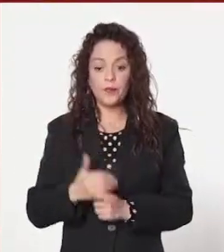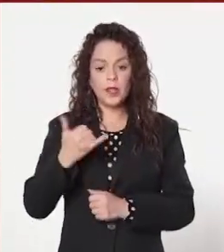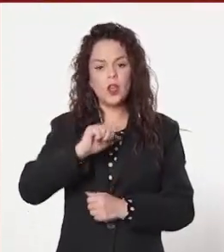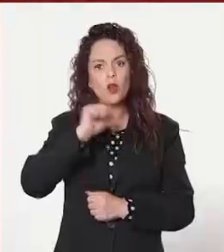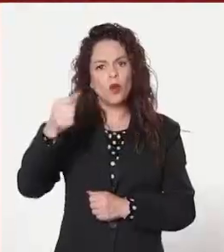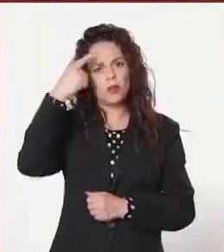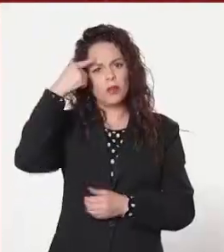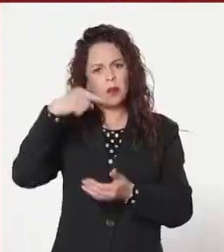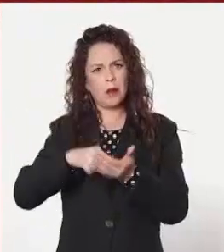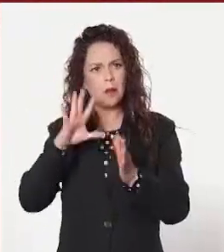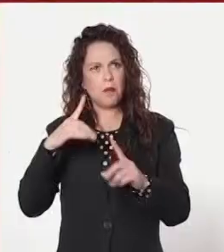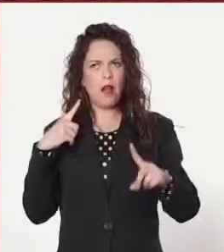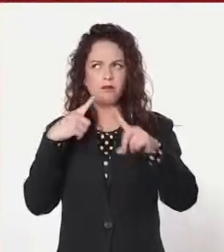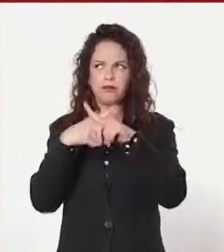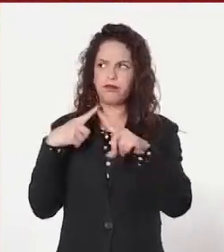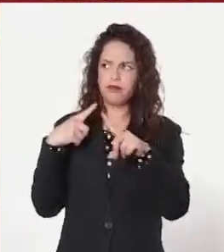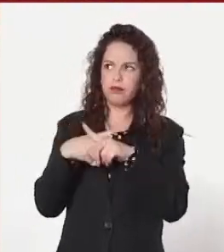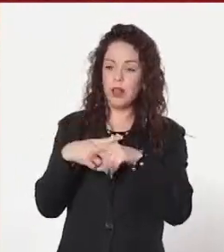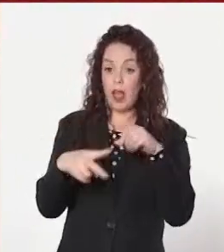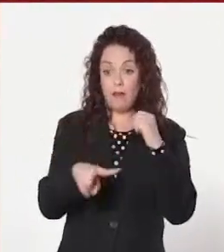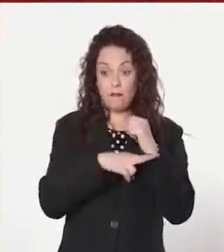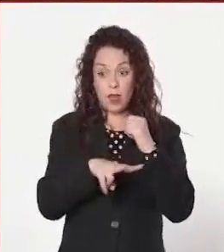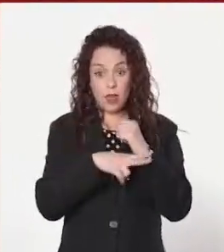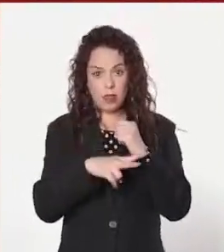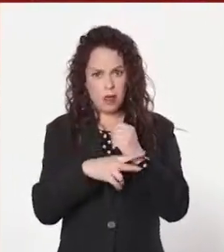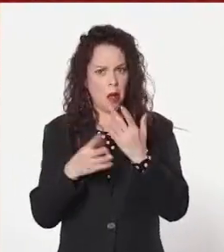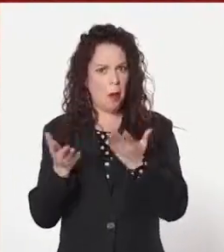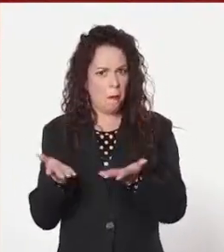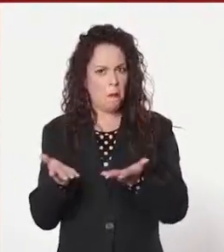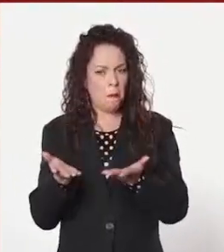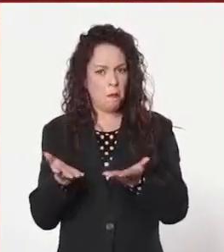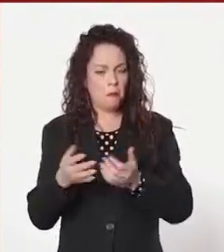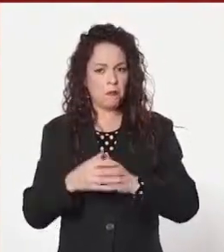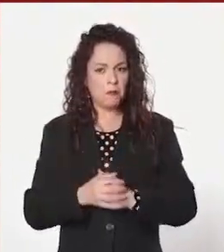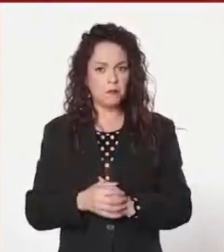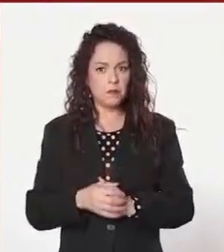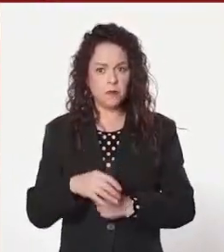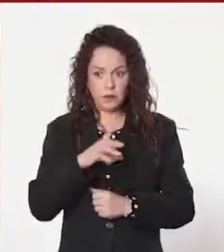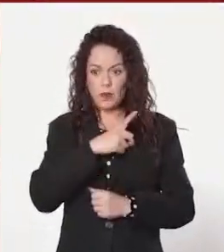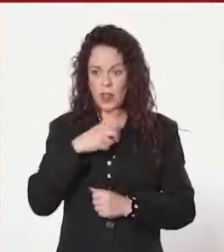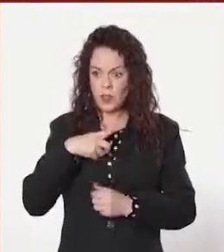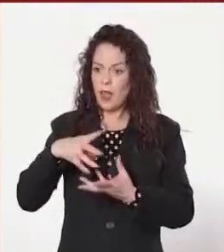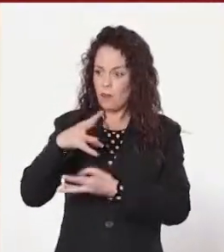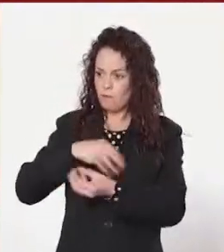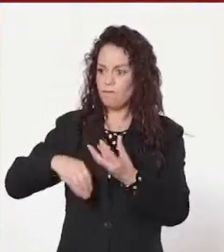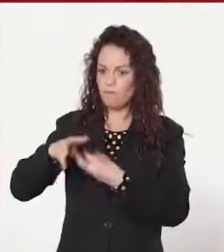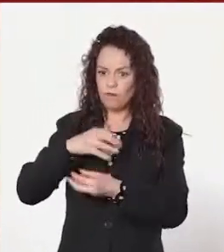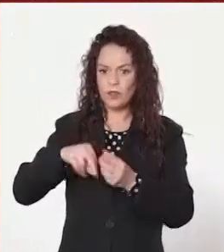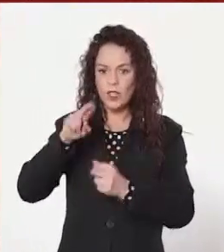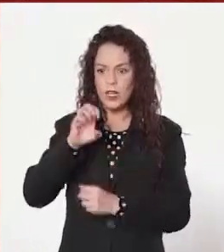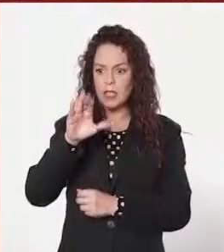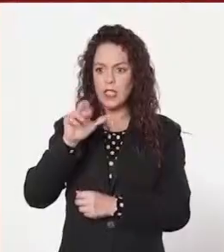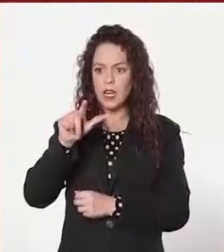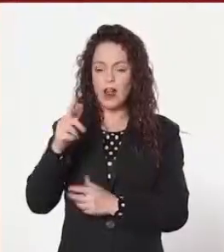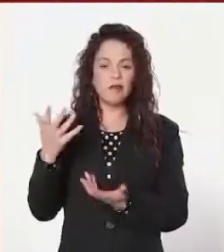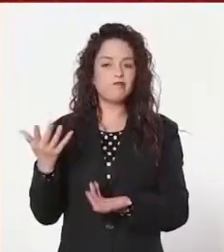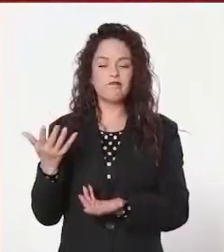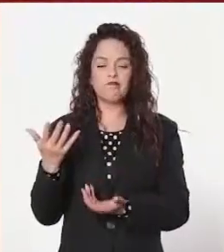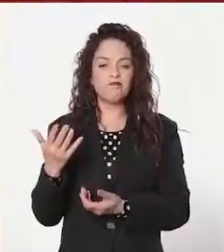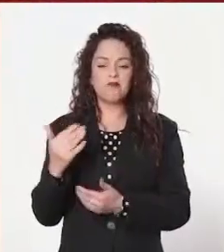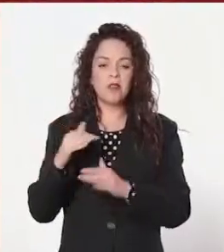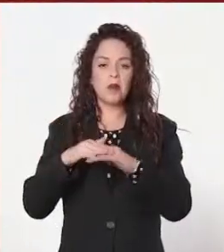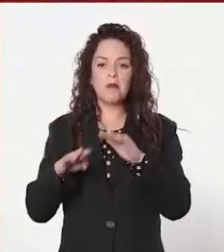muchos piensan, de que el vidrio, ¿no? Muchos dicen, no, el vidrio, hay que reciclar el vidrio. No, pues el vidrio tiene tasas de acopio de